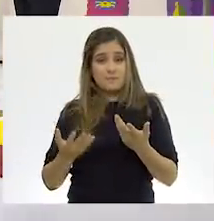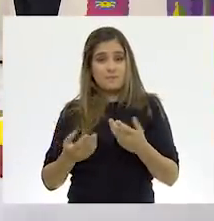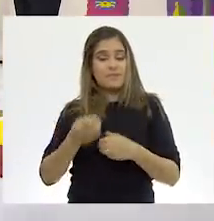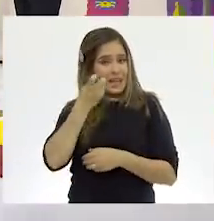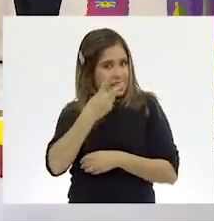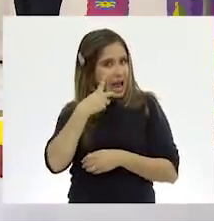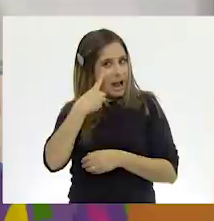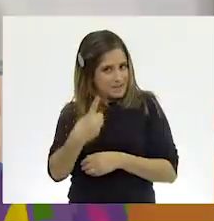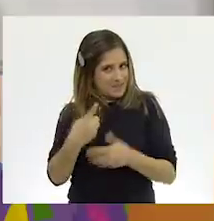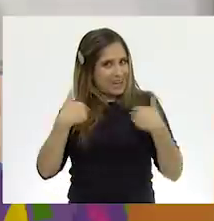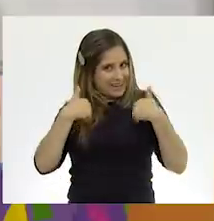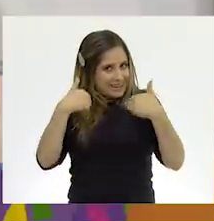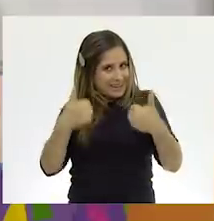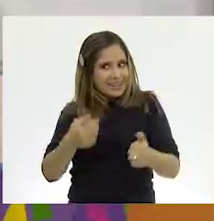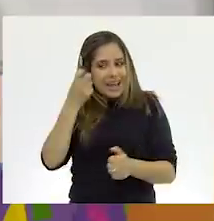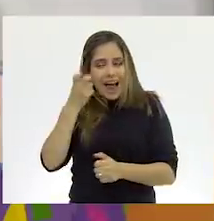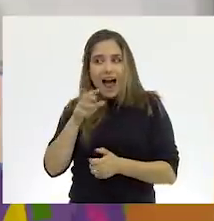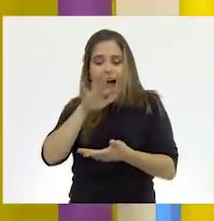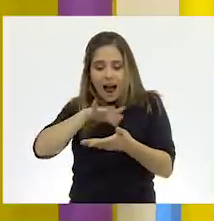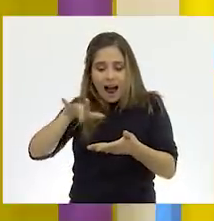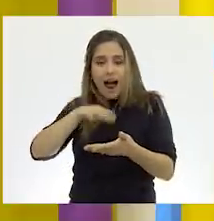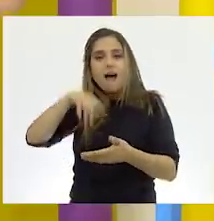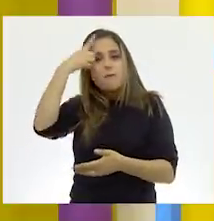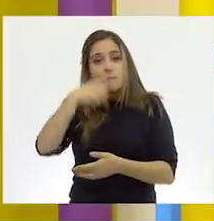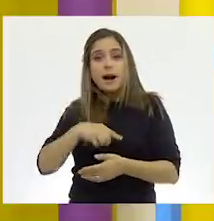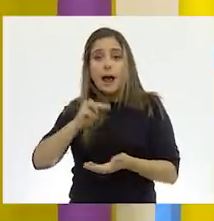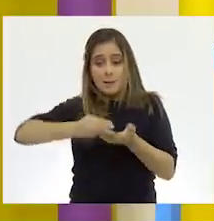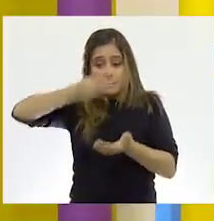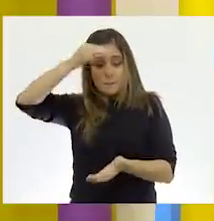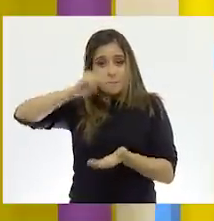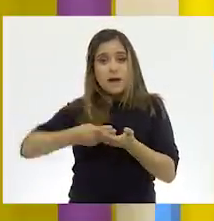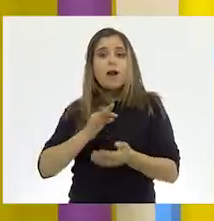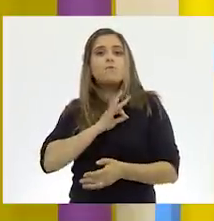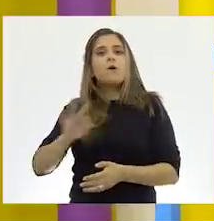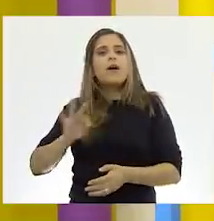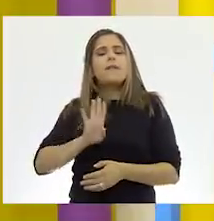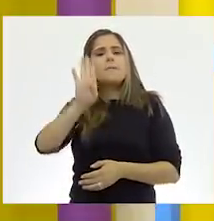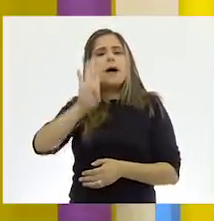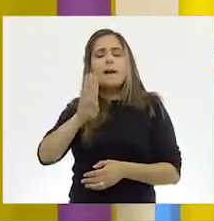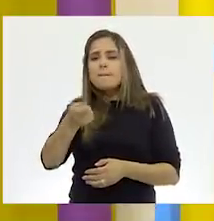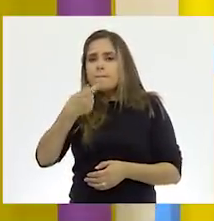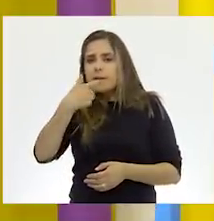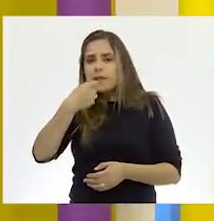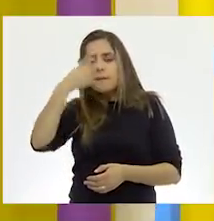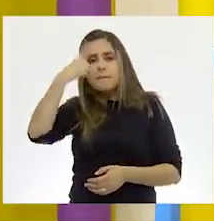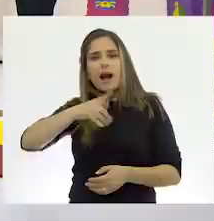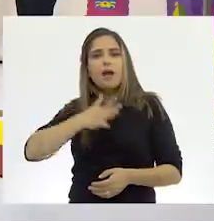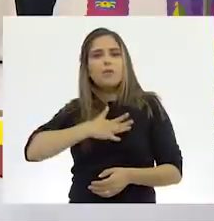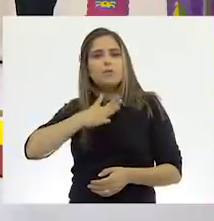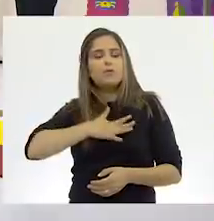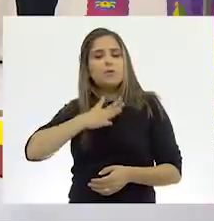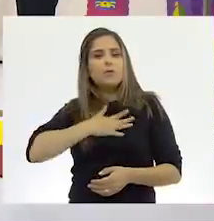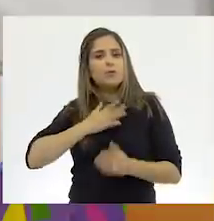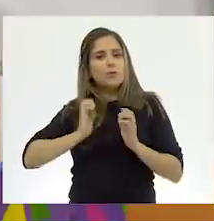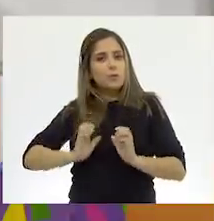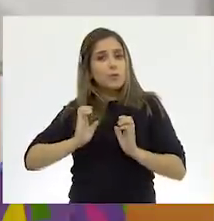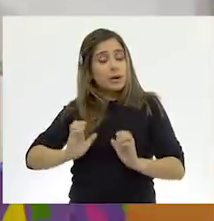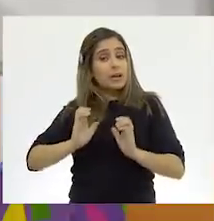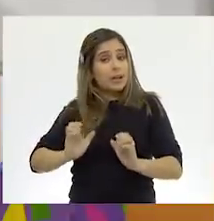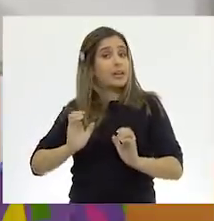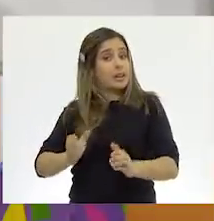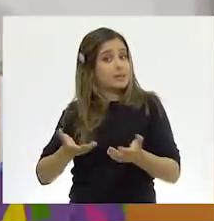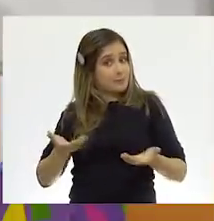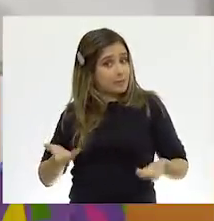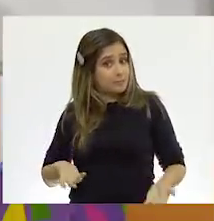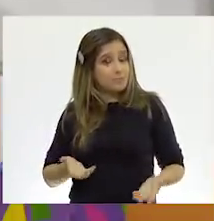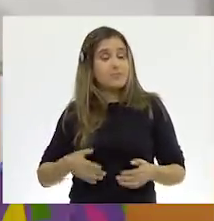actividad? Sí, sirve también como usos medicinales. Si estamos viendo el folleto para prevenir enfermedades en la